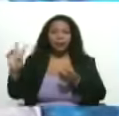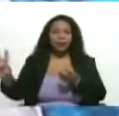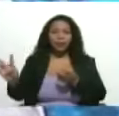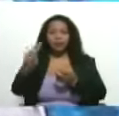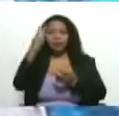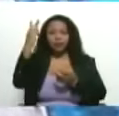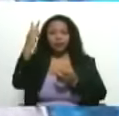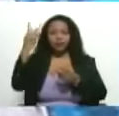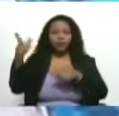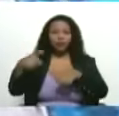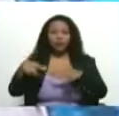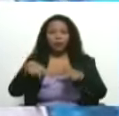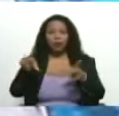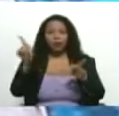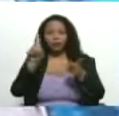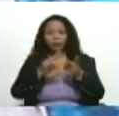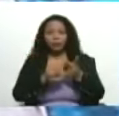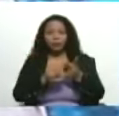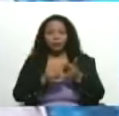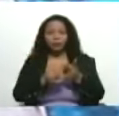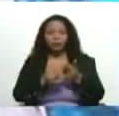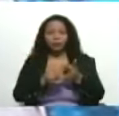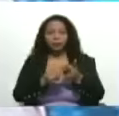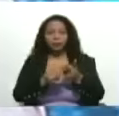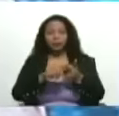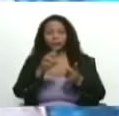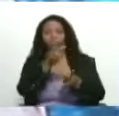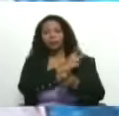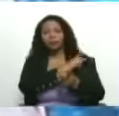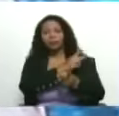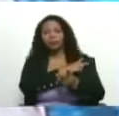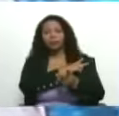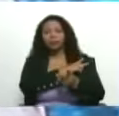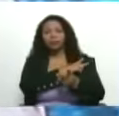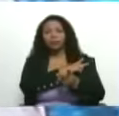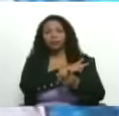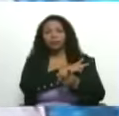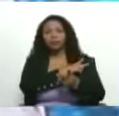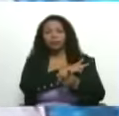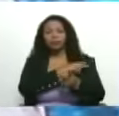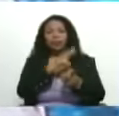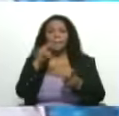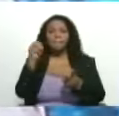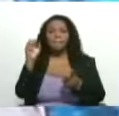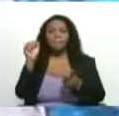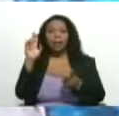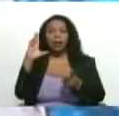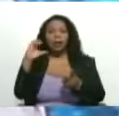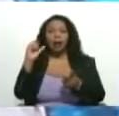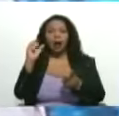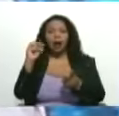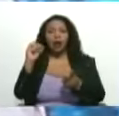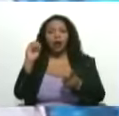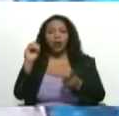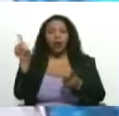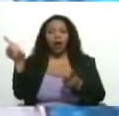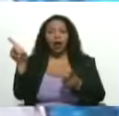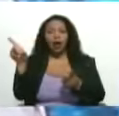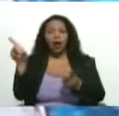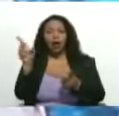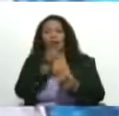lugar, el mayor general Marcano Tábata, comandante de la